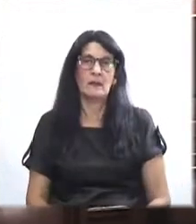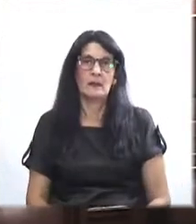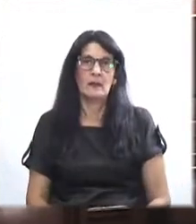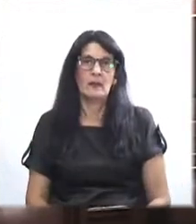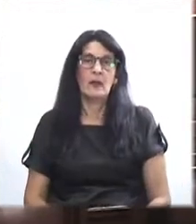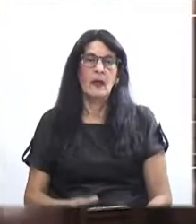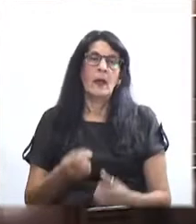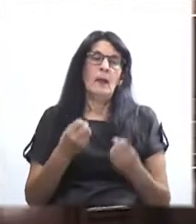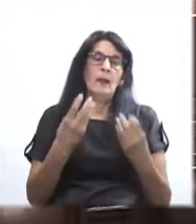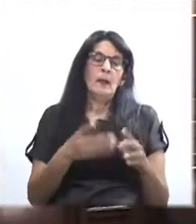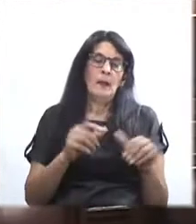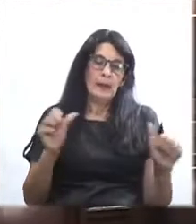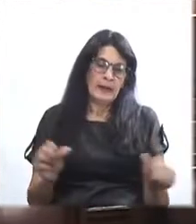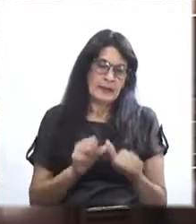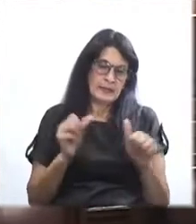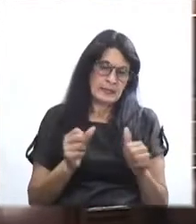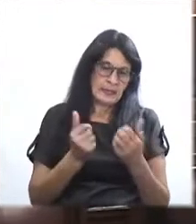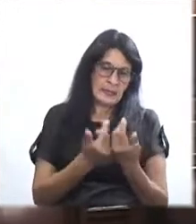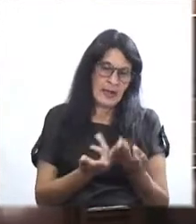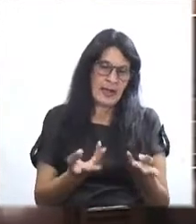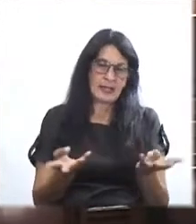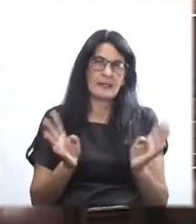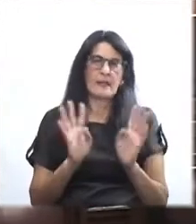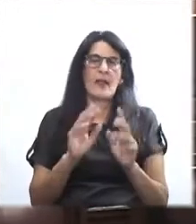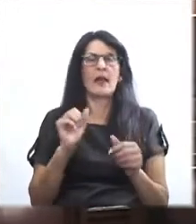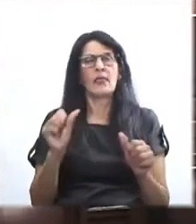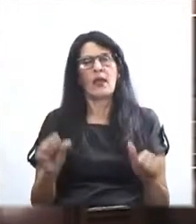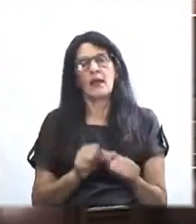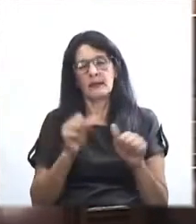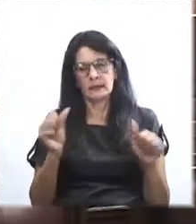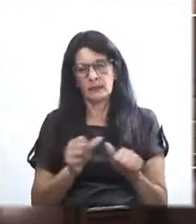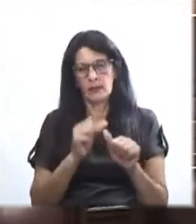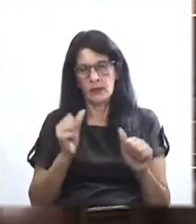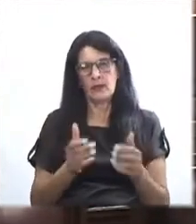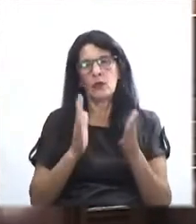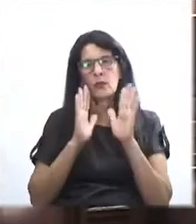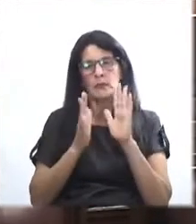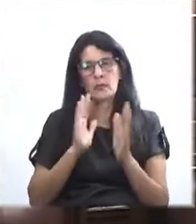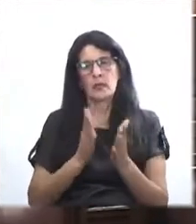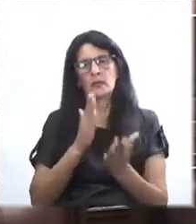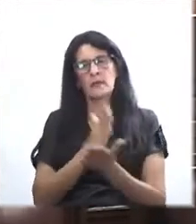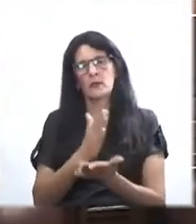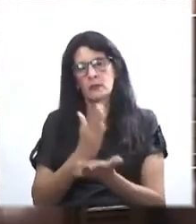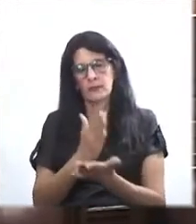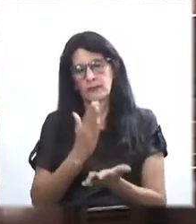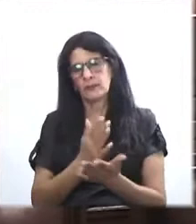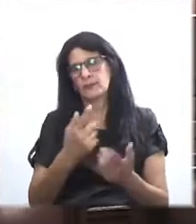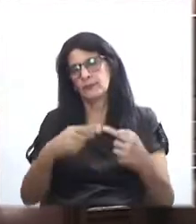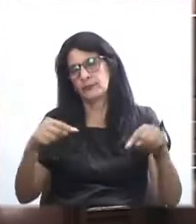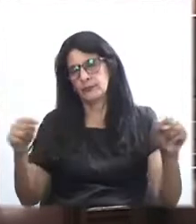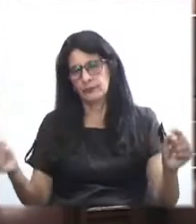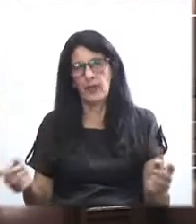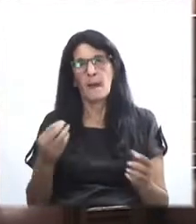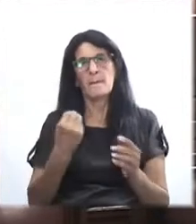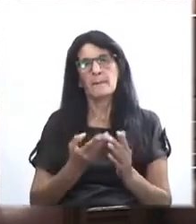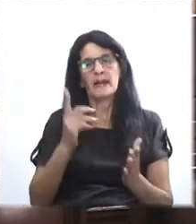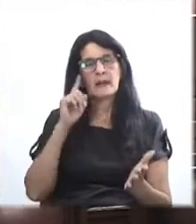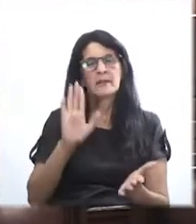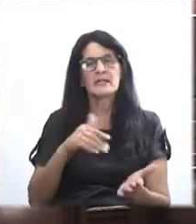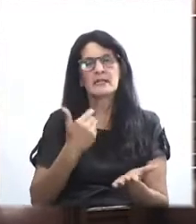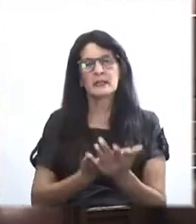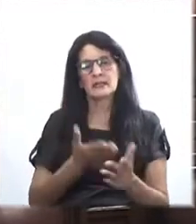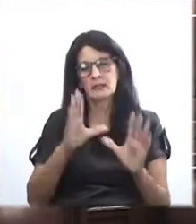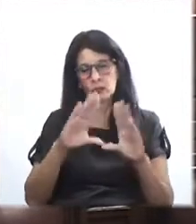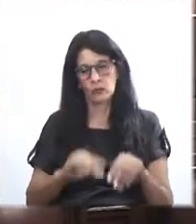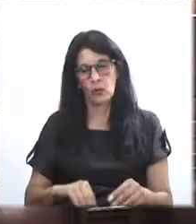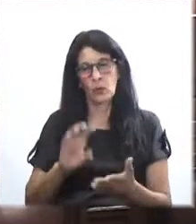para hacer una cantidad de actividades civiles, comerciales, solidarias, para presentarse en todos los